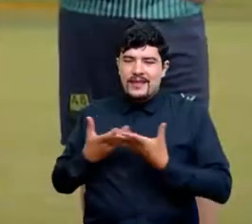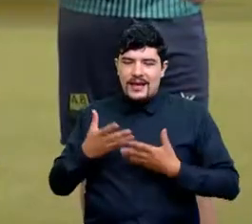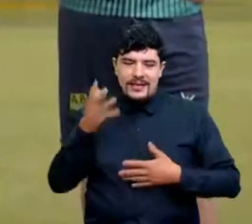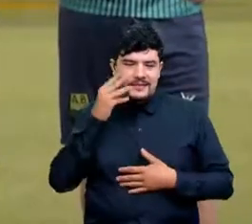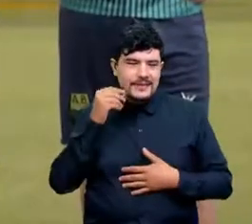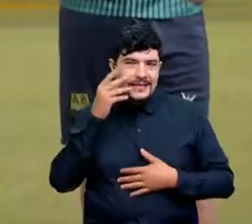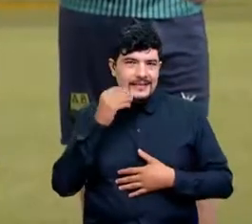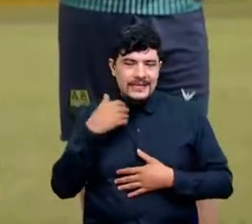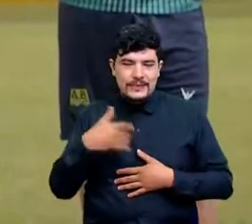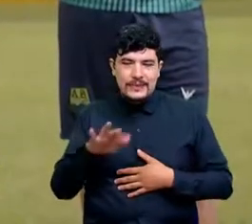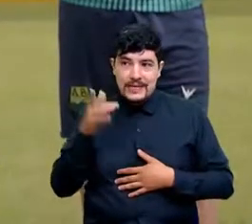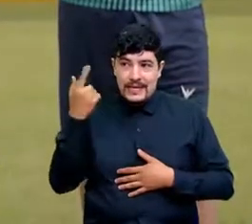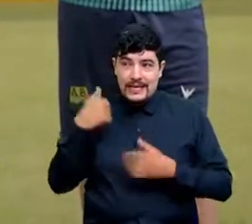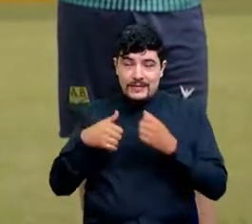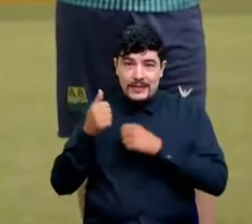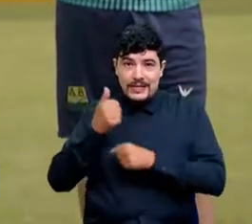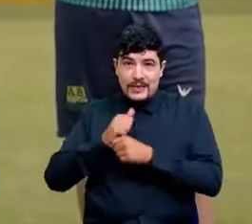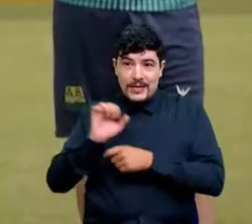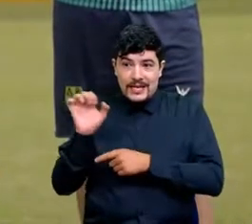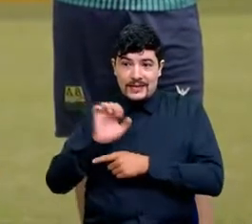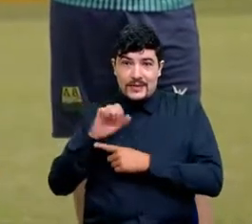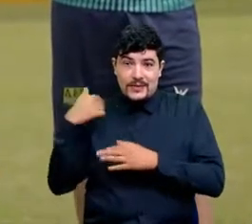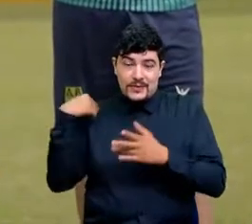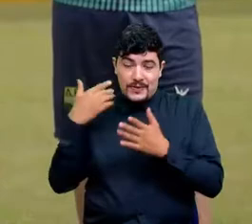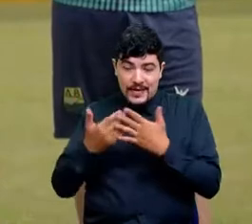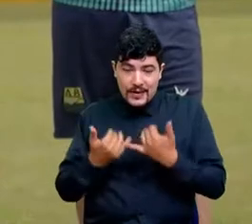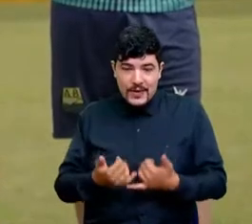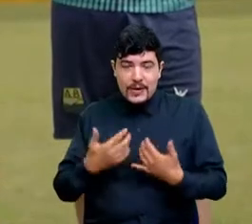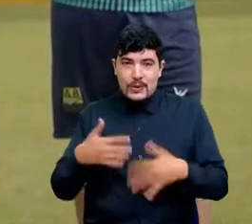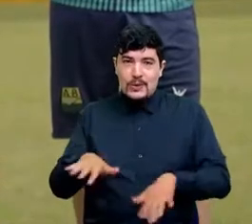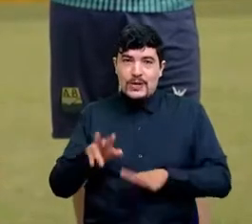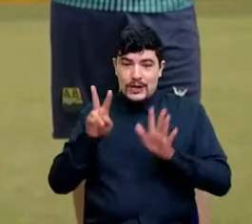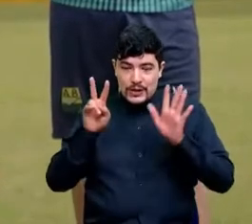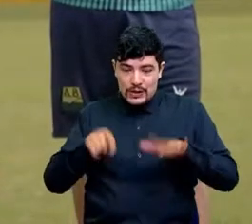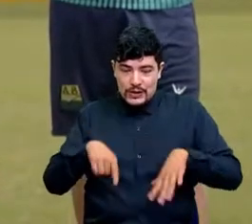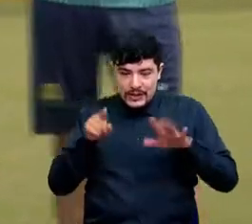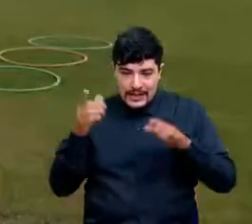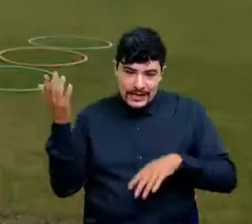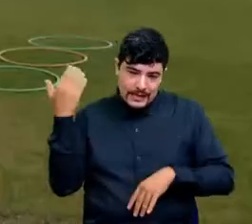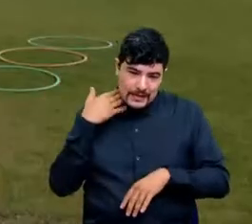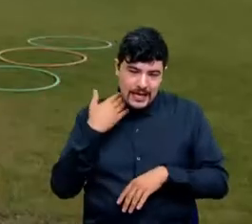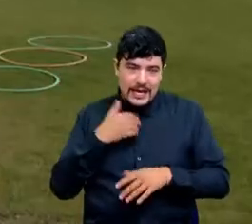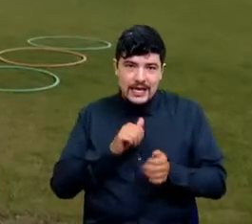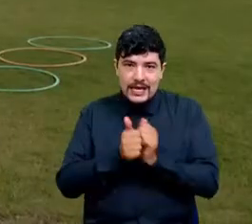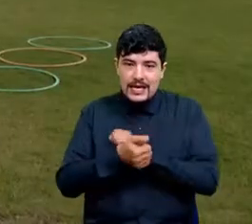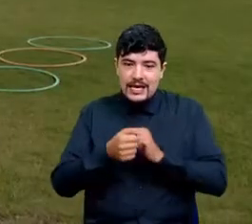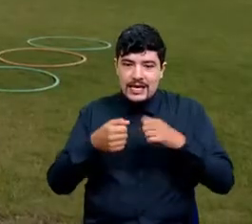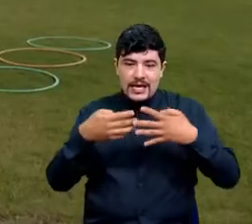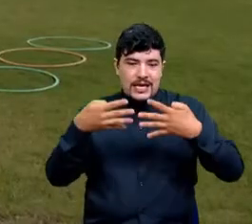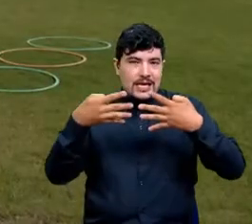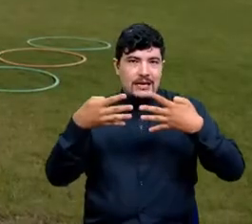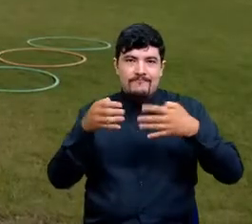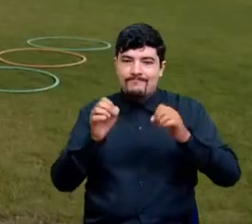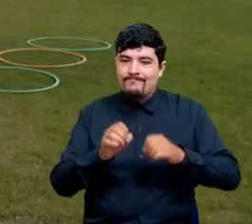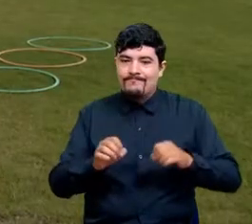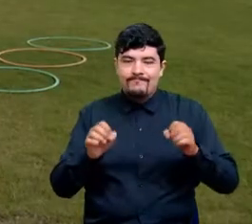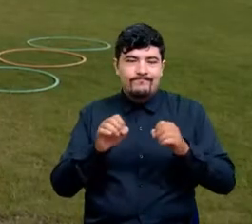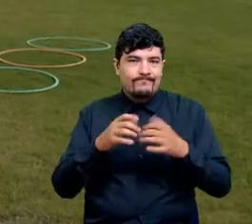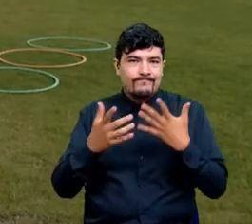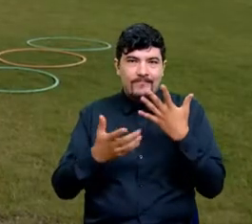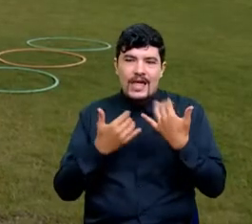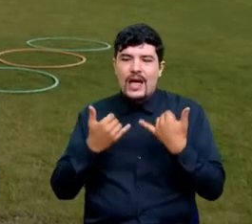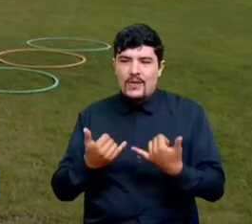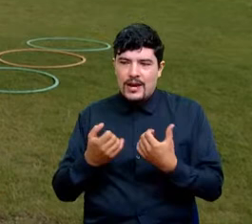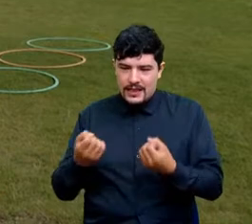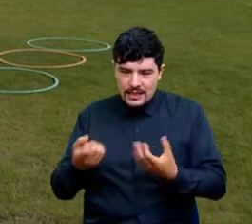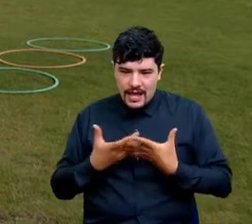El vivir esto ya desde enero del año pasado que estoy, ya dos semestres fracasando, porque no entrar a los 8 era fracasando y bueno, darnos esta